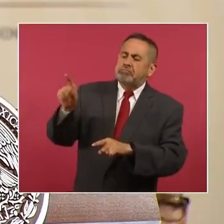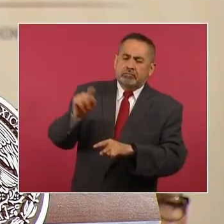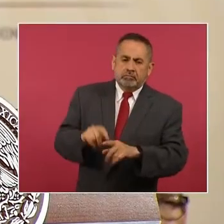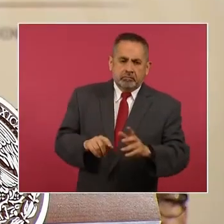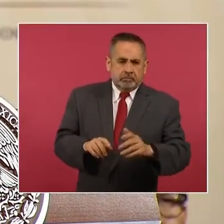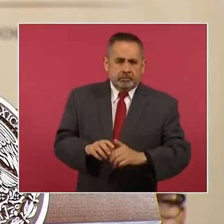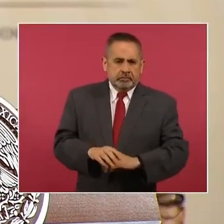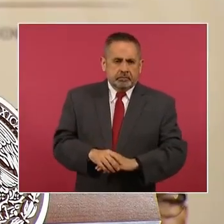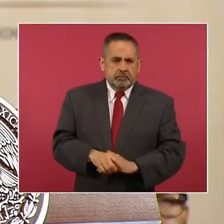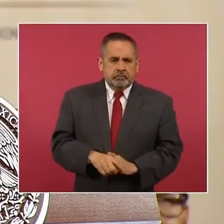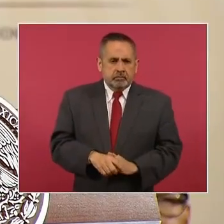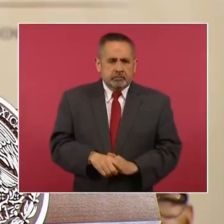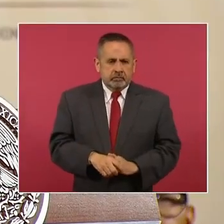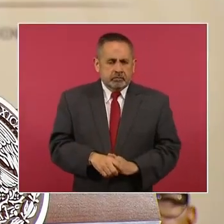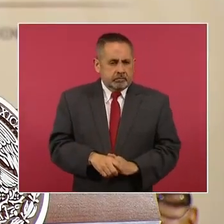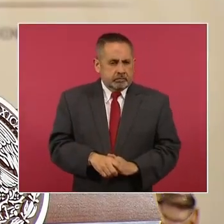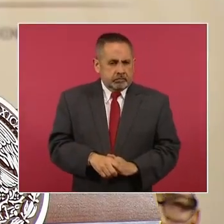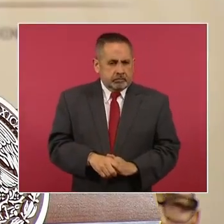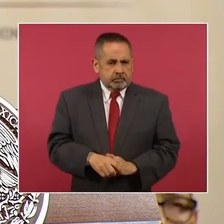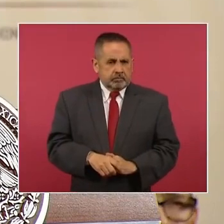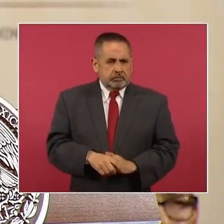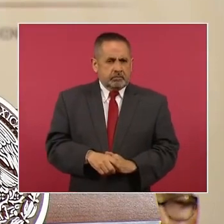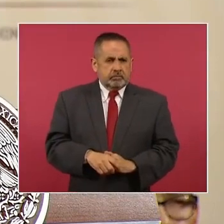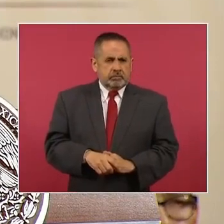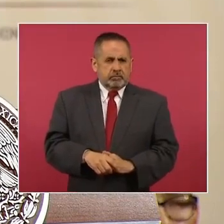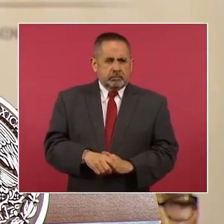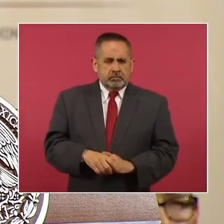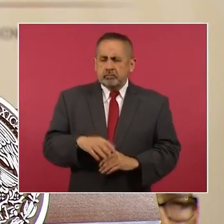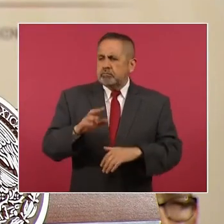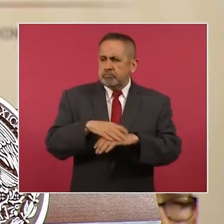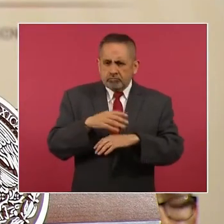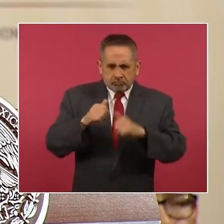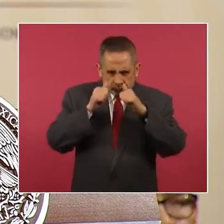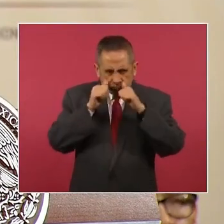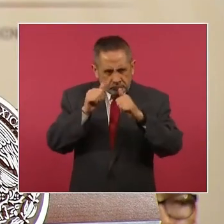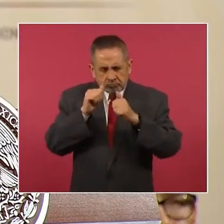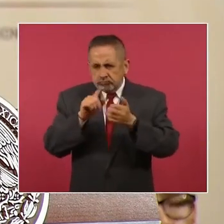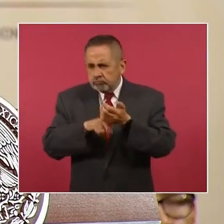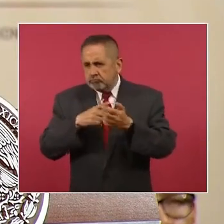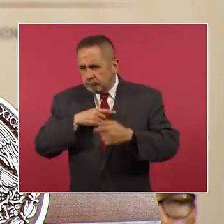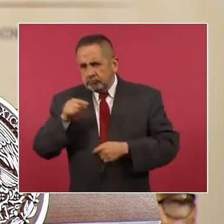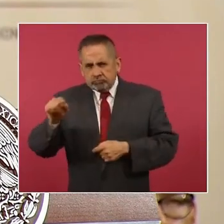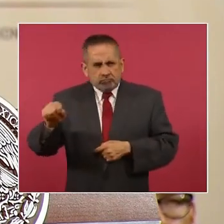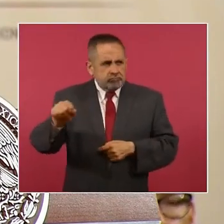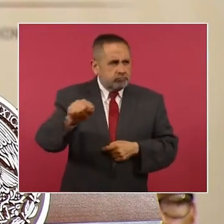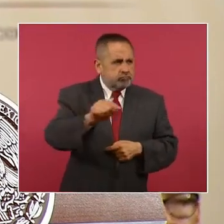Y ¿por qué no escucho, atiendo a